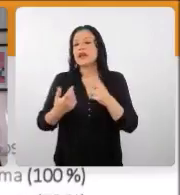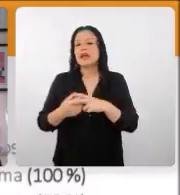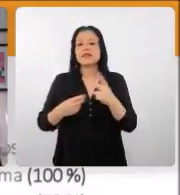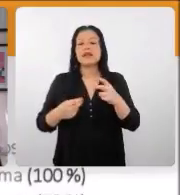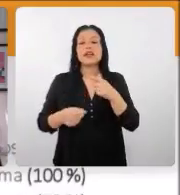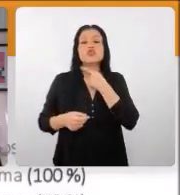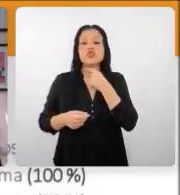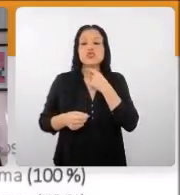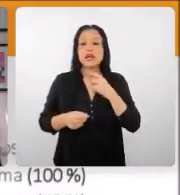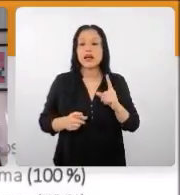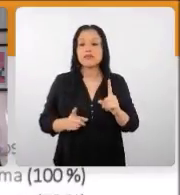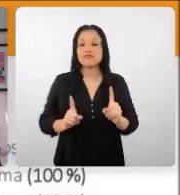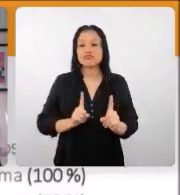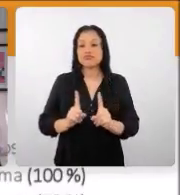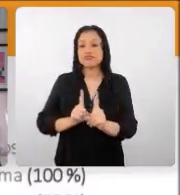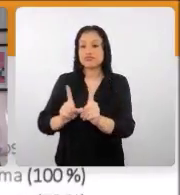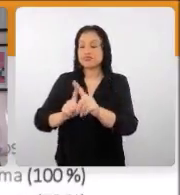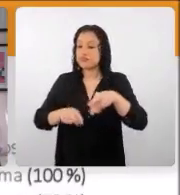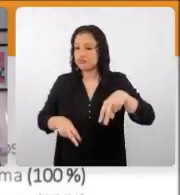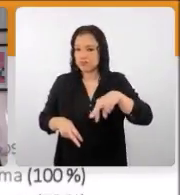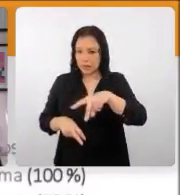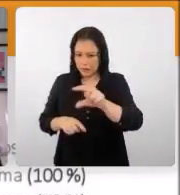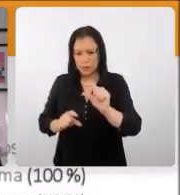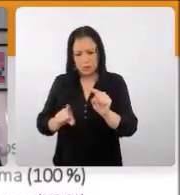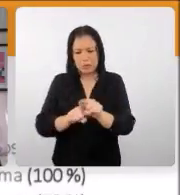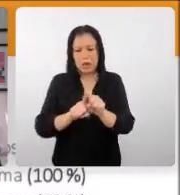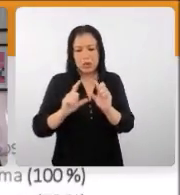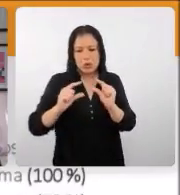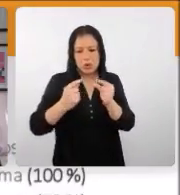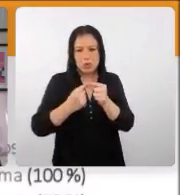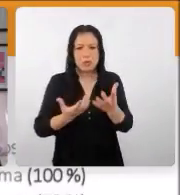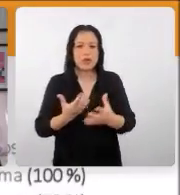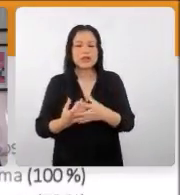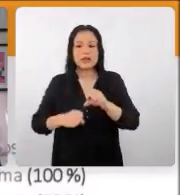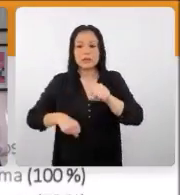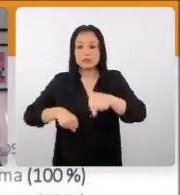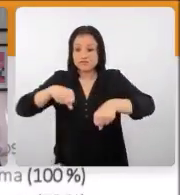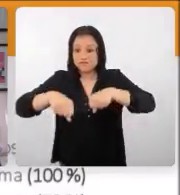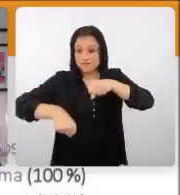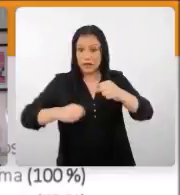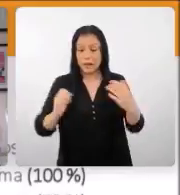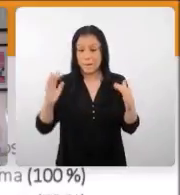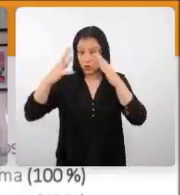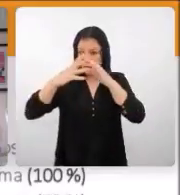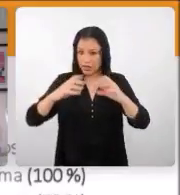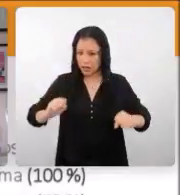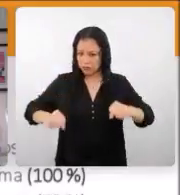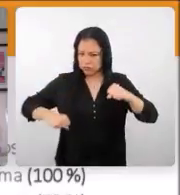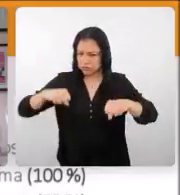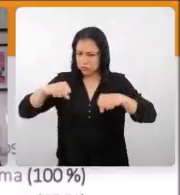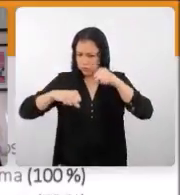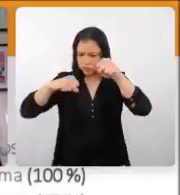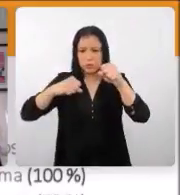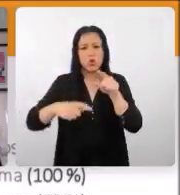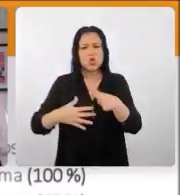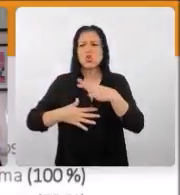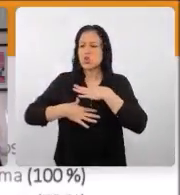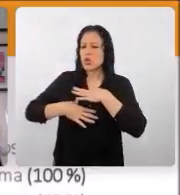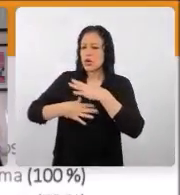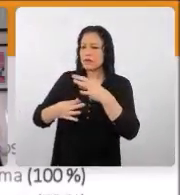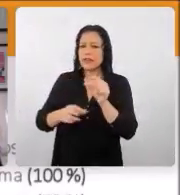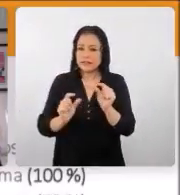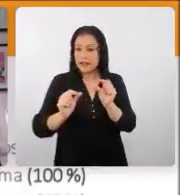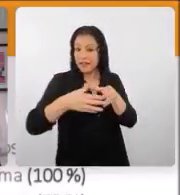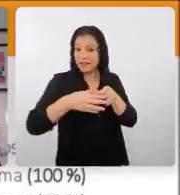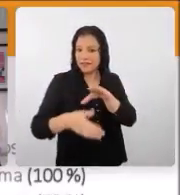caminatas, pero también hay un segmento que, por ejemplo, podría ser lo que es el ciclismo de montaña, que es algo que les llama mucho la atención a este